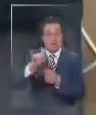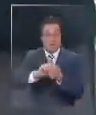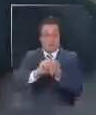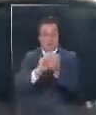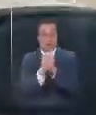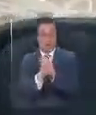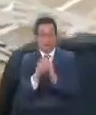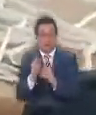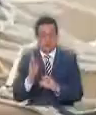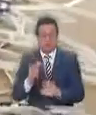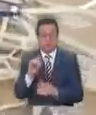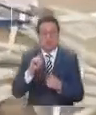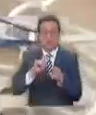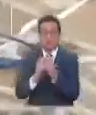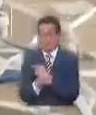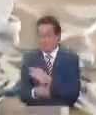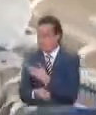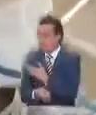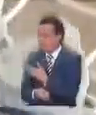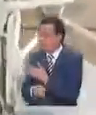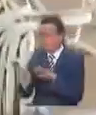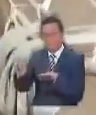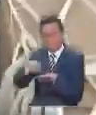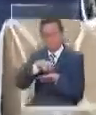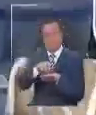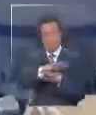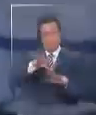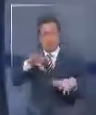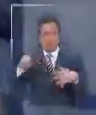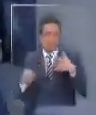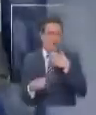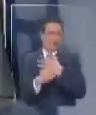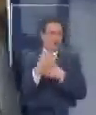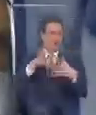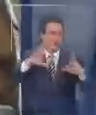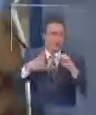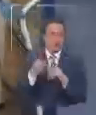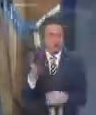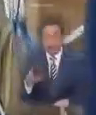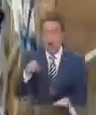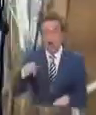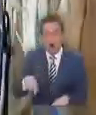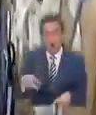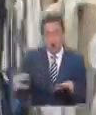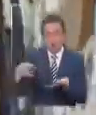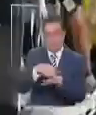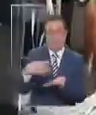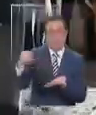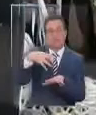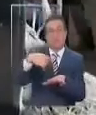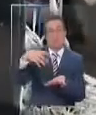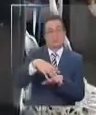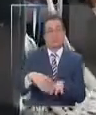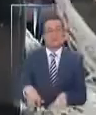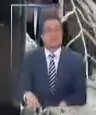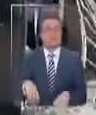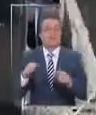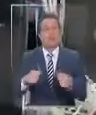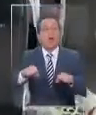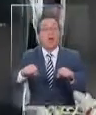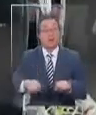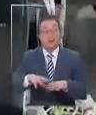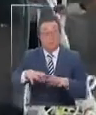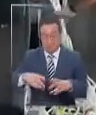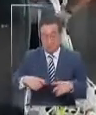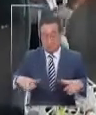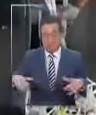Boeing 787. La aeronave de pasajeros más moderna del mundo ahora es un avión de carga. Removemos los asientos para dar una